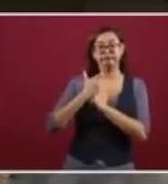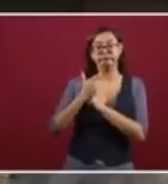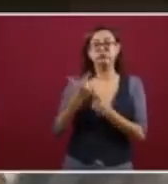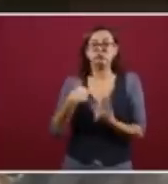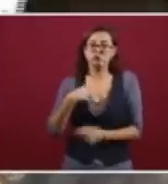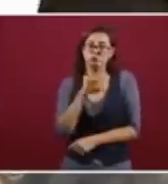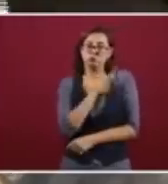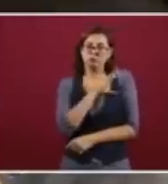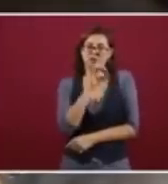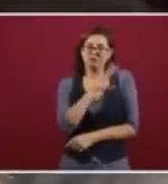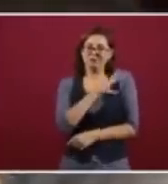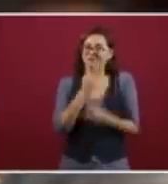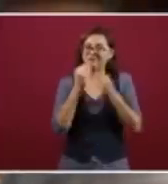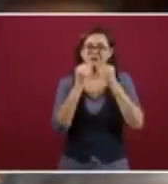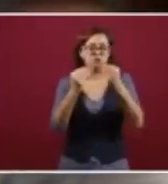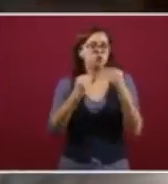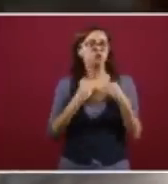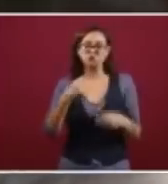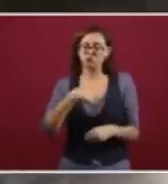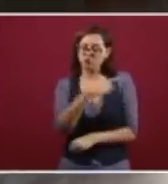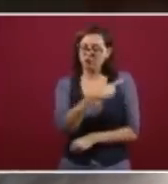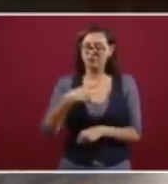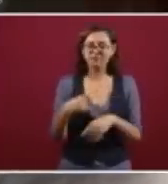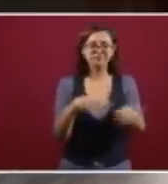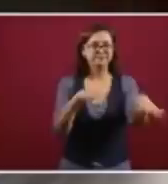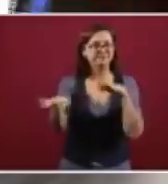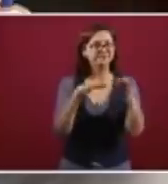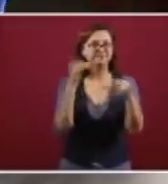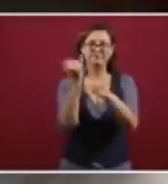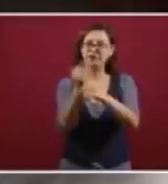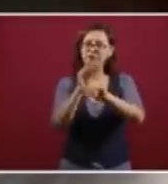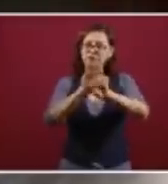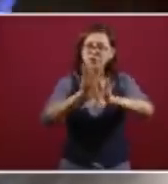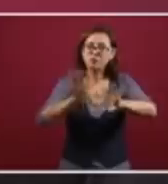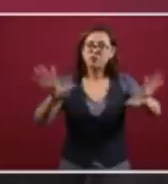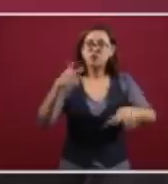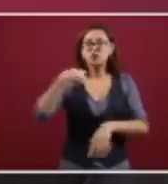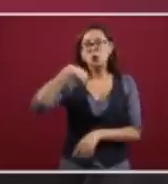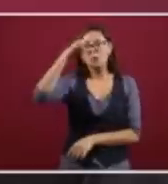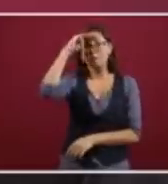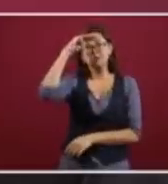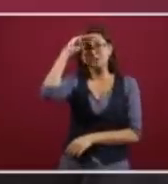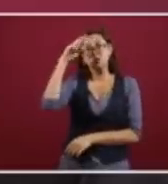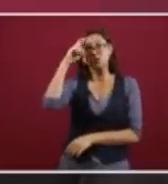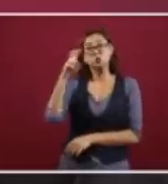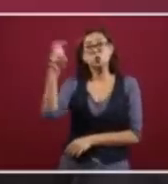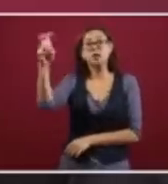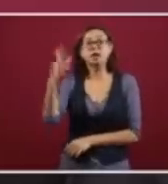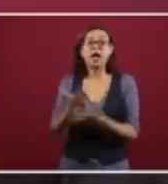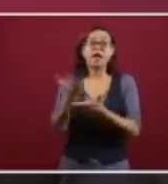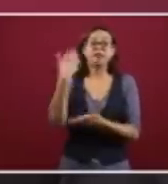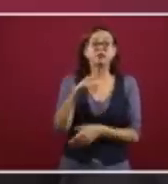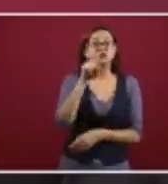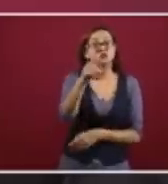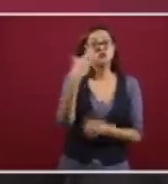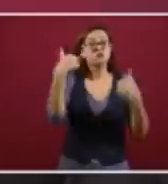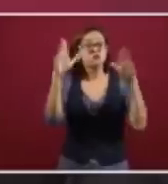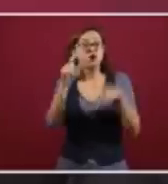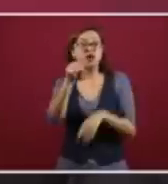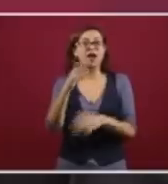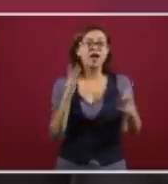tengo miedo, pero también tengo que hacer mi trabajo. Y entonces yo llegué a soñar que el día que usted fue a Hidalgo, que